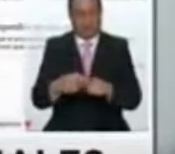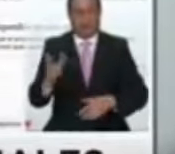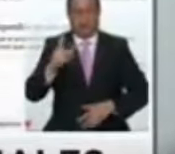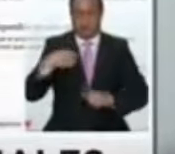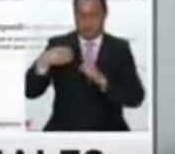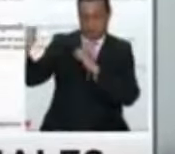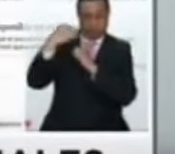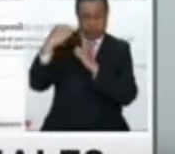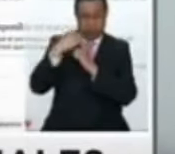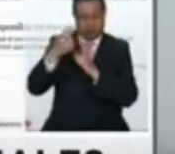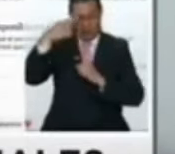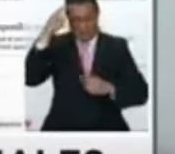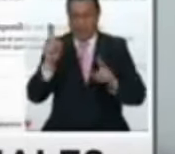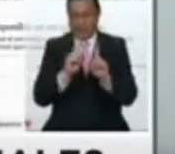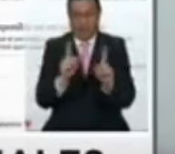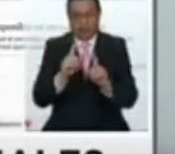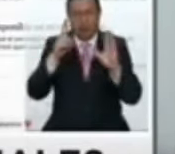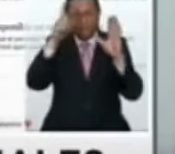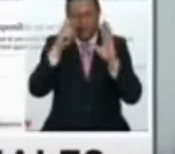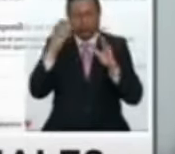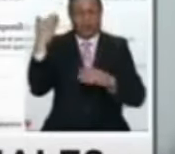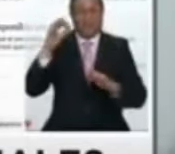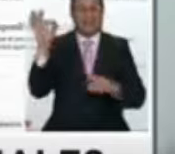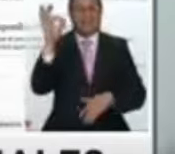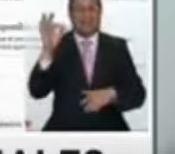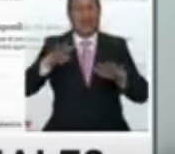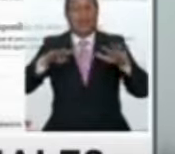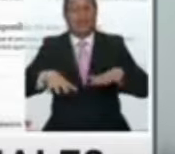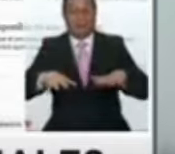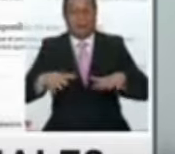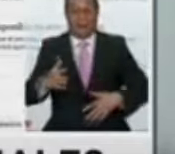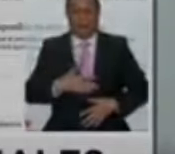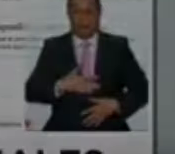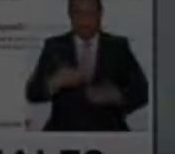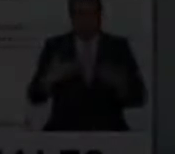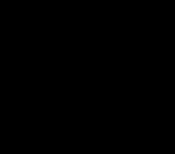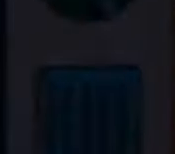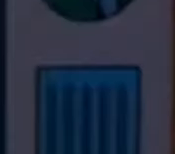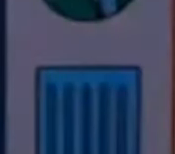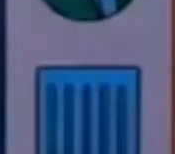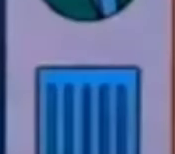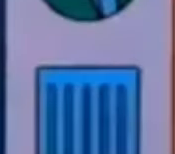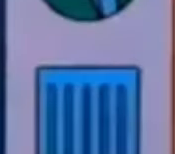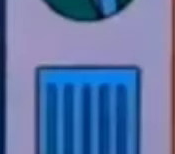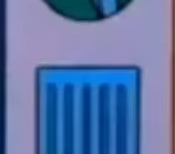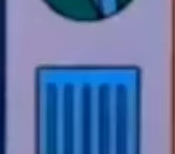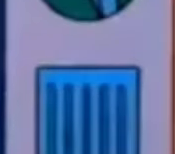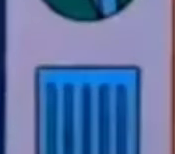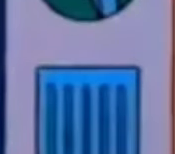estaban golpeando ni fui herida. Las fotos del sábado 19. Ni siquiera soy educadora de párvulo.